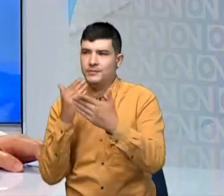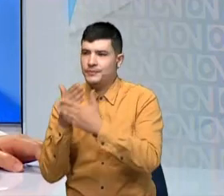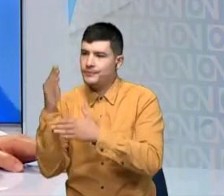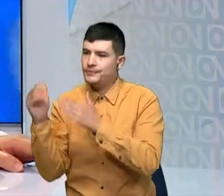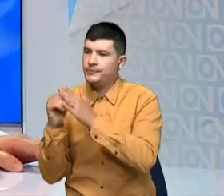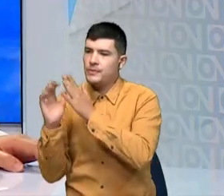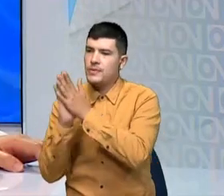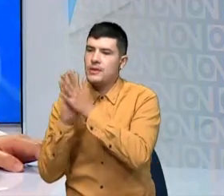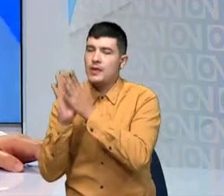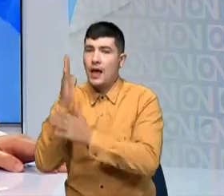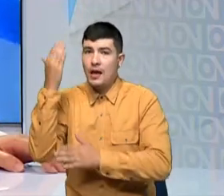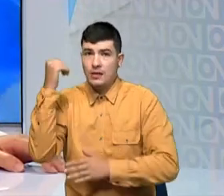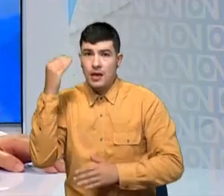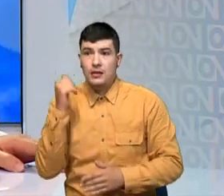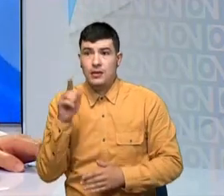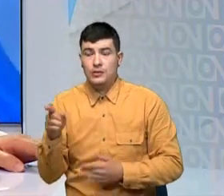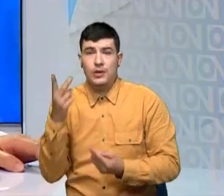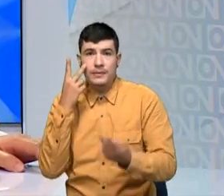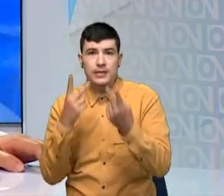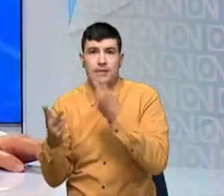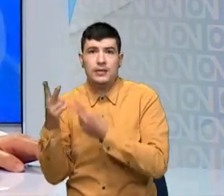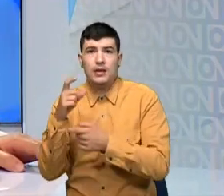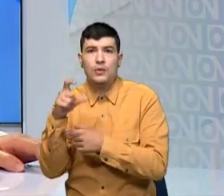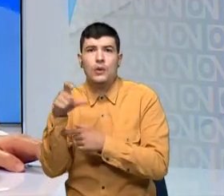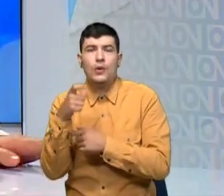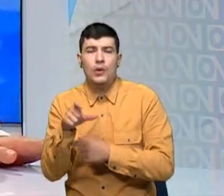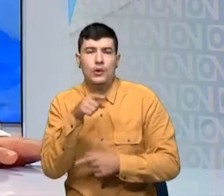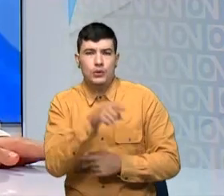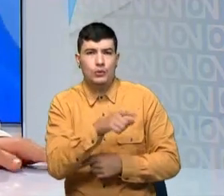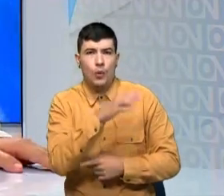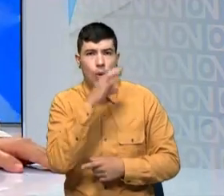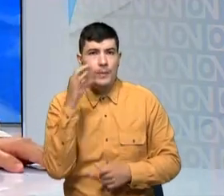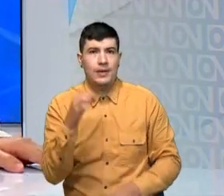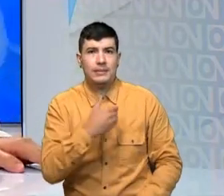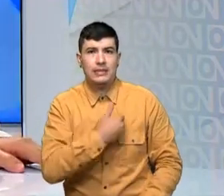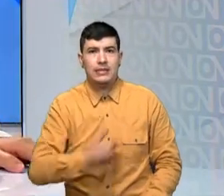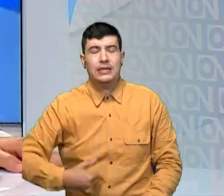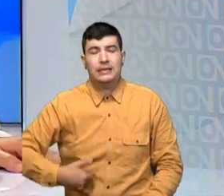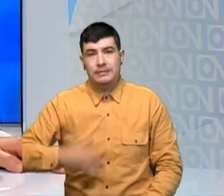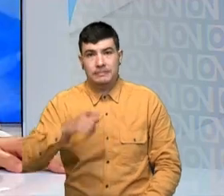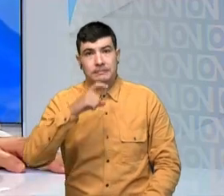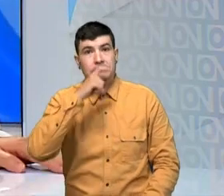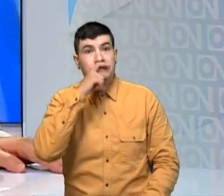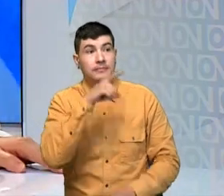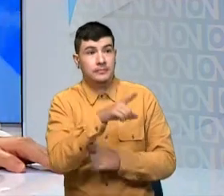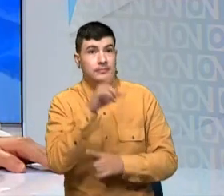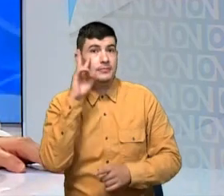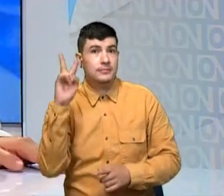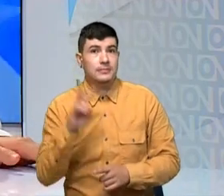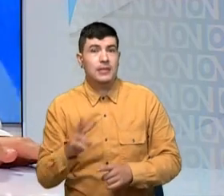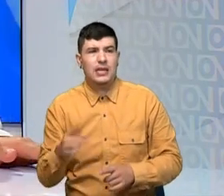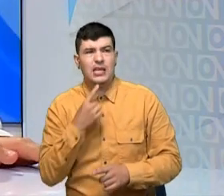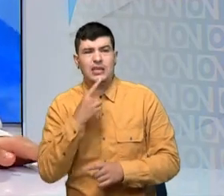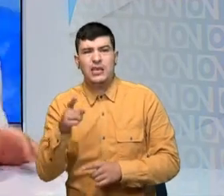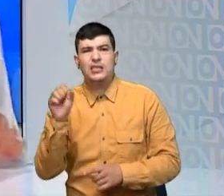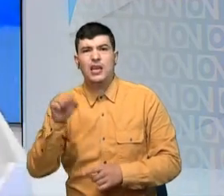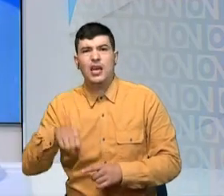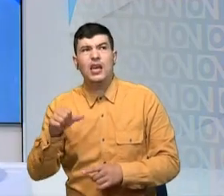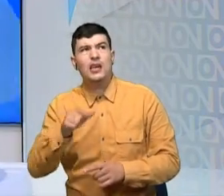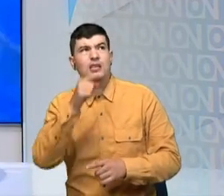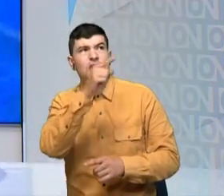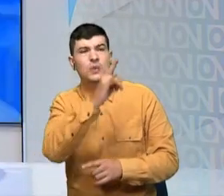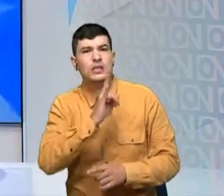Es que mientras se daba esta visita en la frontera, Nicolás Maduro anunciaba también un complot en su contra orquestado por los Estados Unidos y por este